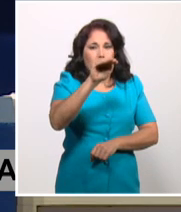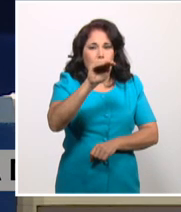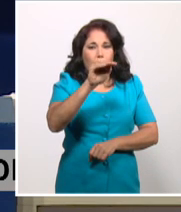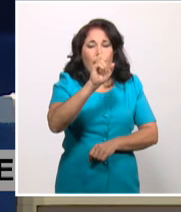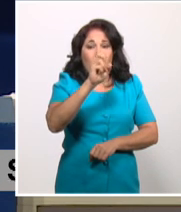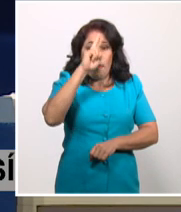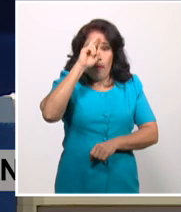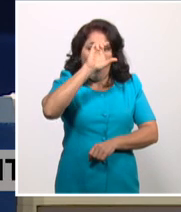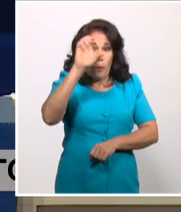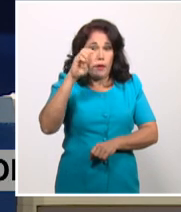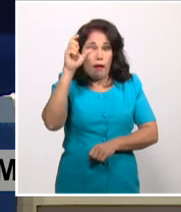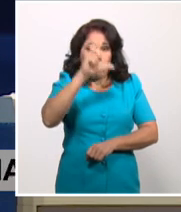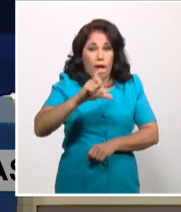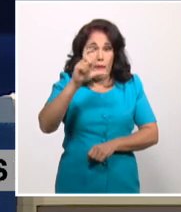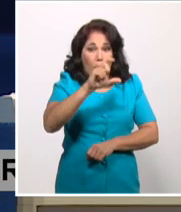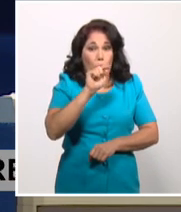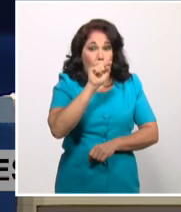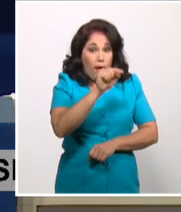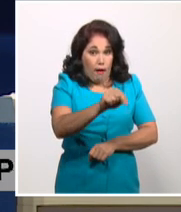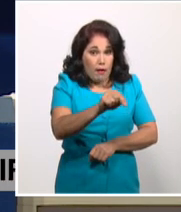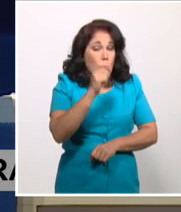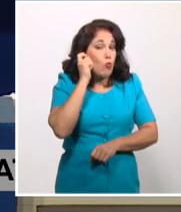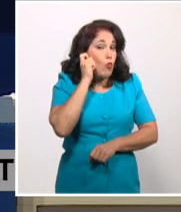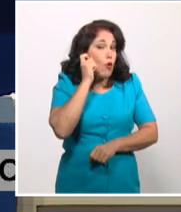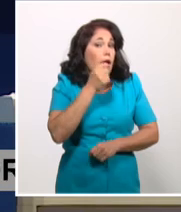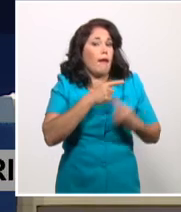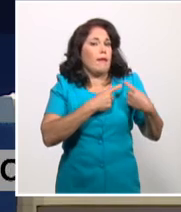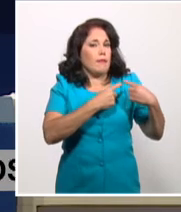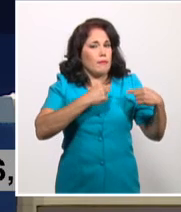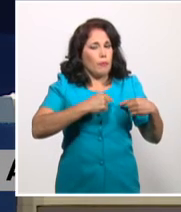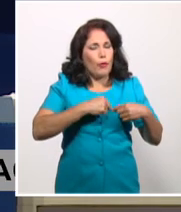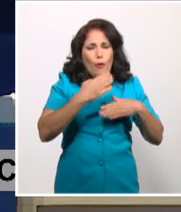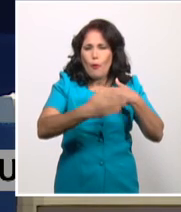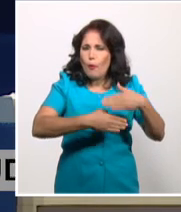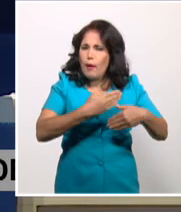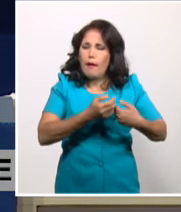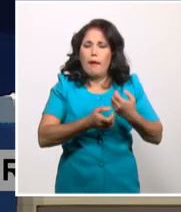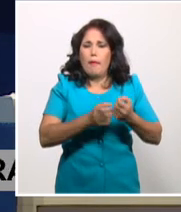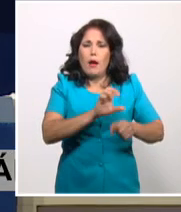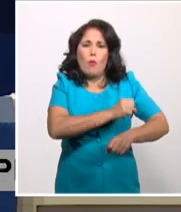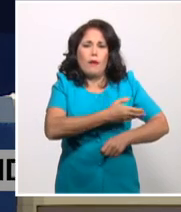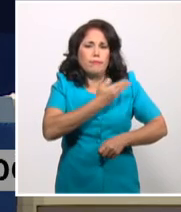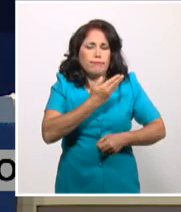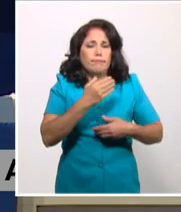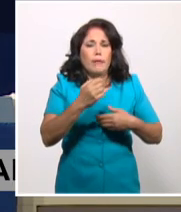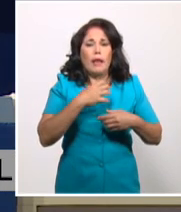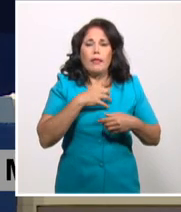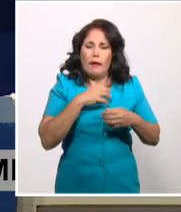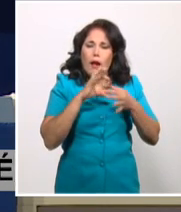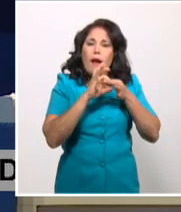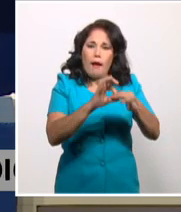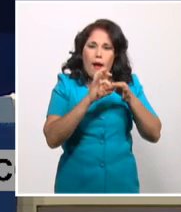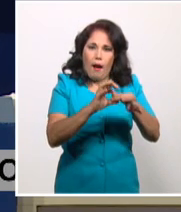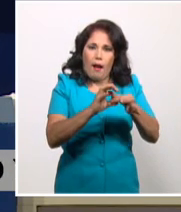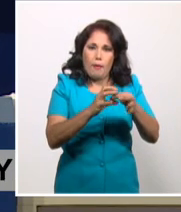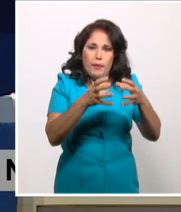Camagüey, que tiene una cardiopatía isquémica e hipertensión arterial como antecedente y que se reporta de